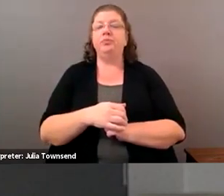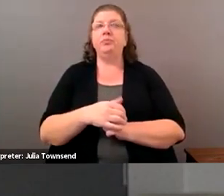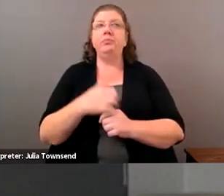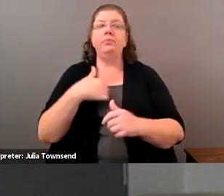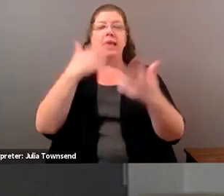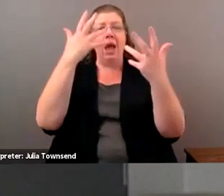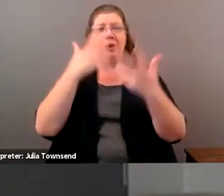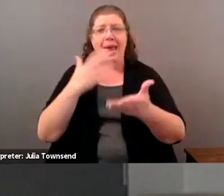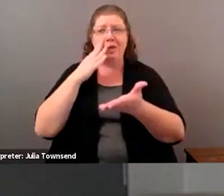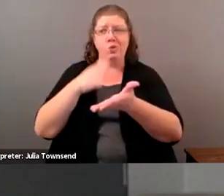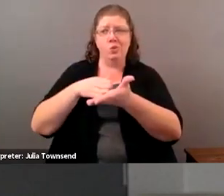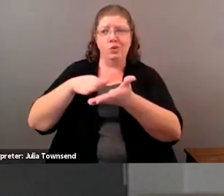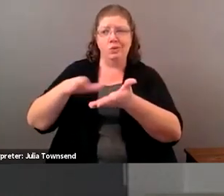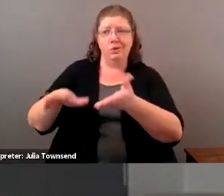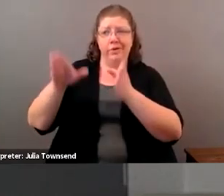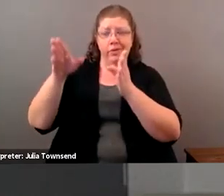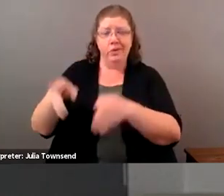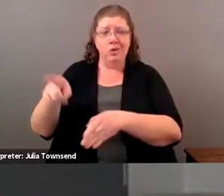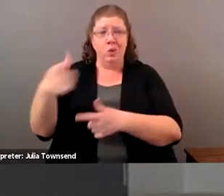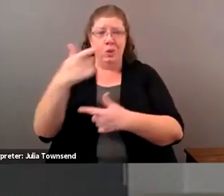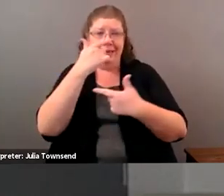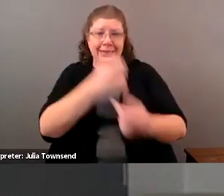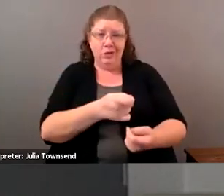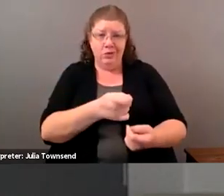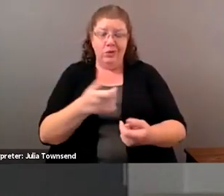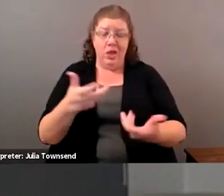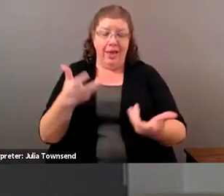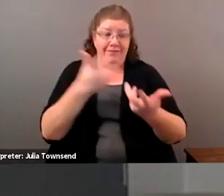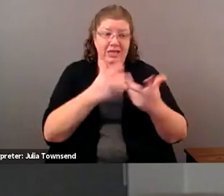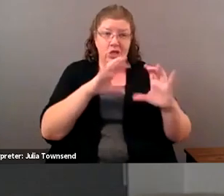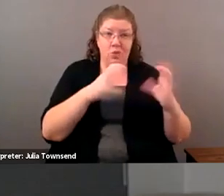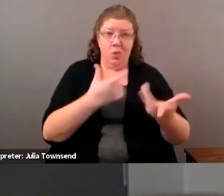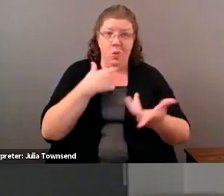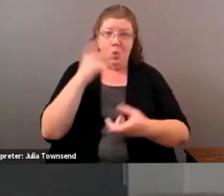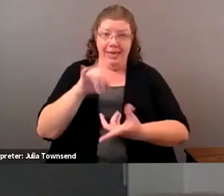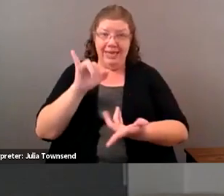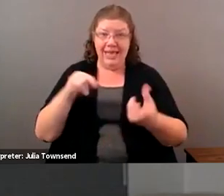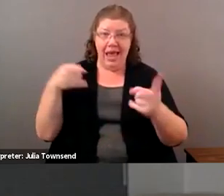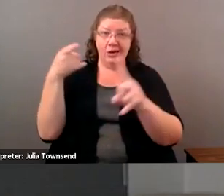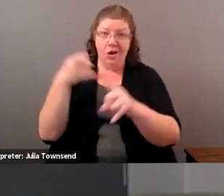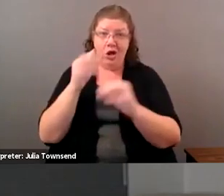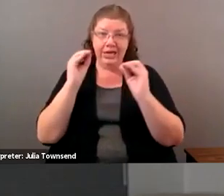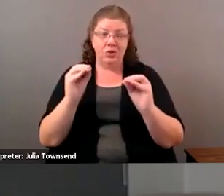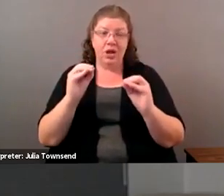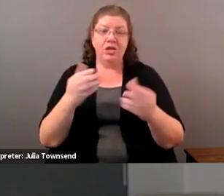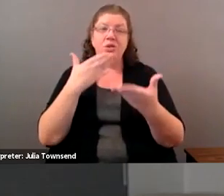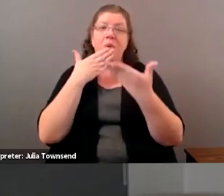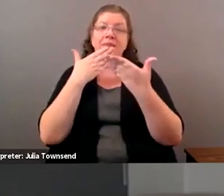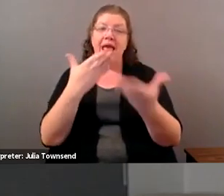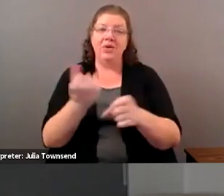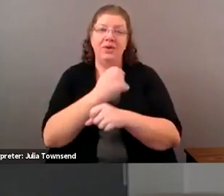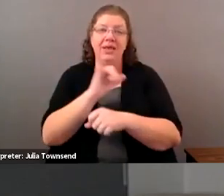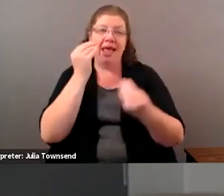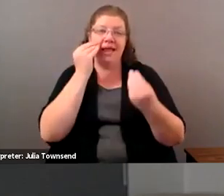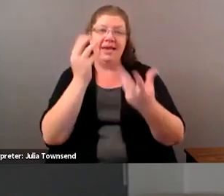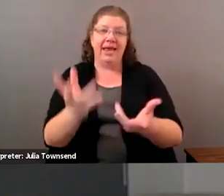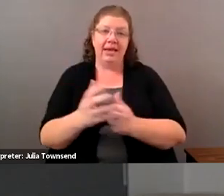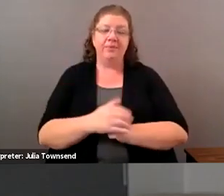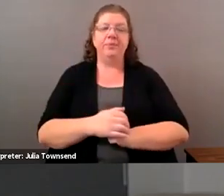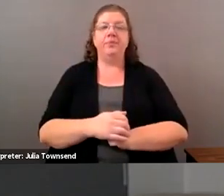no me gustaría rechazar a alguien que esté en este grupo que necesita esta instrucción especializada en sí que gracias por esta